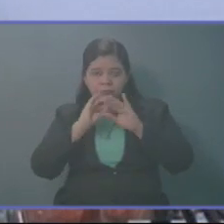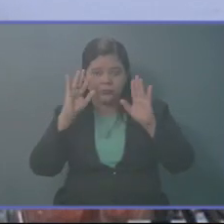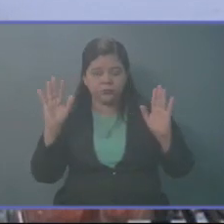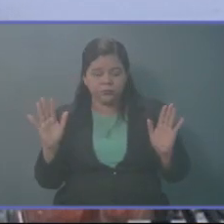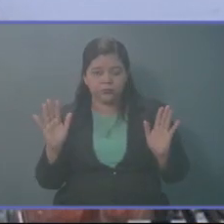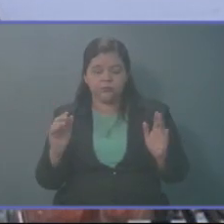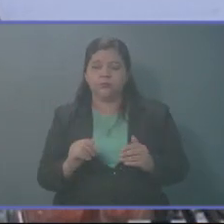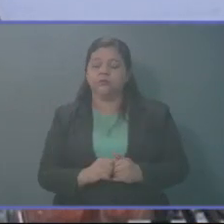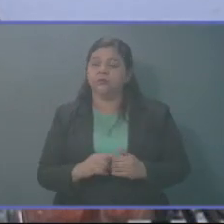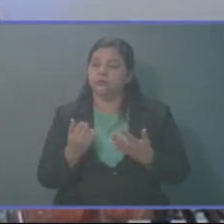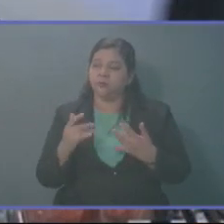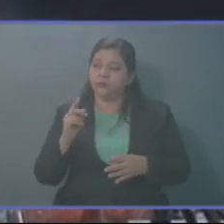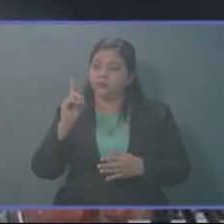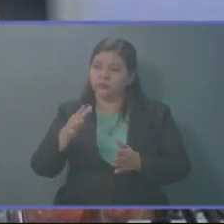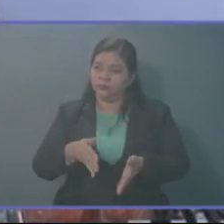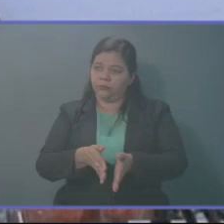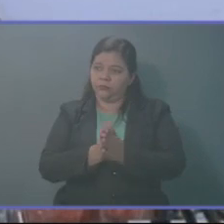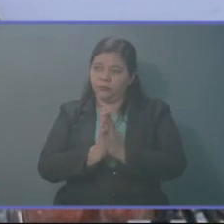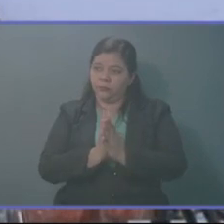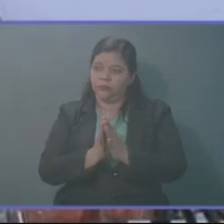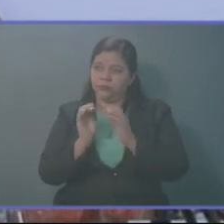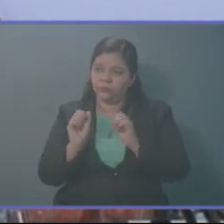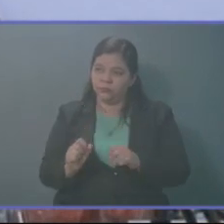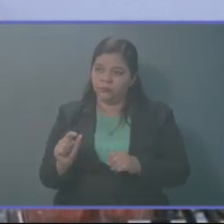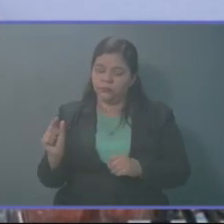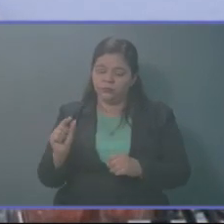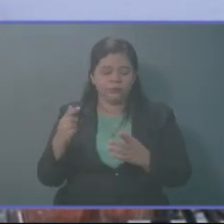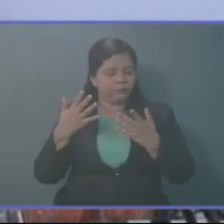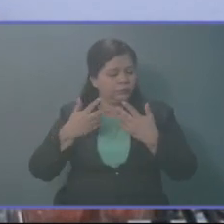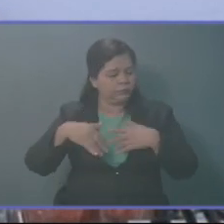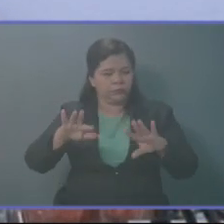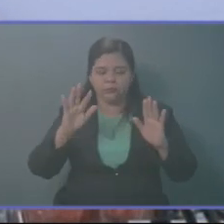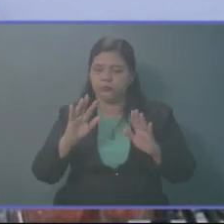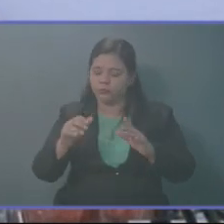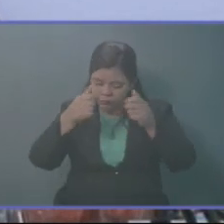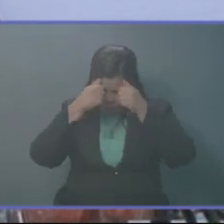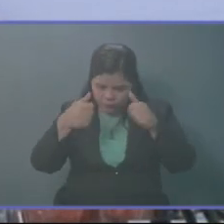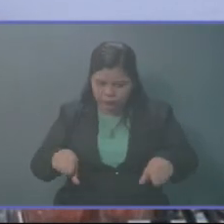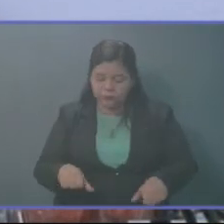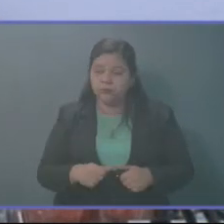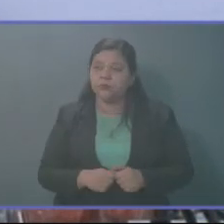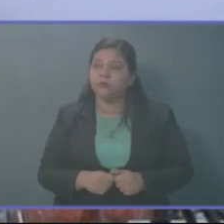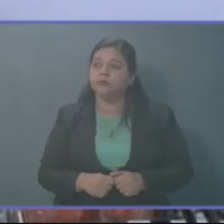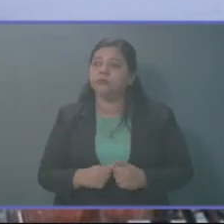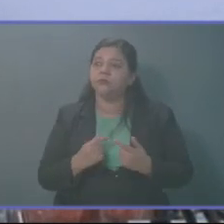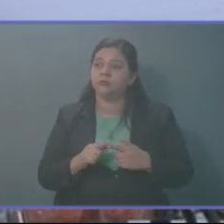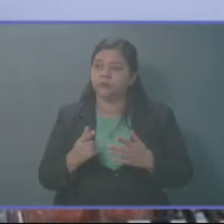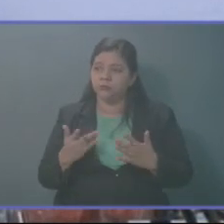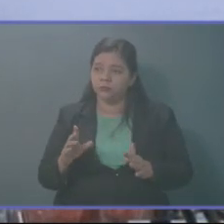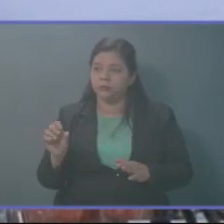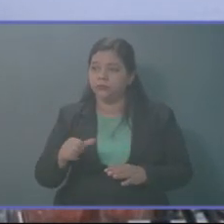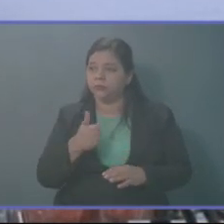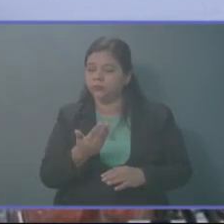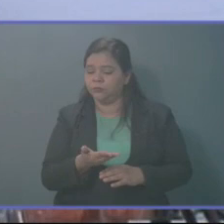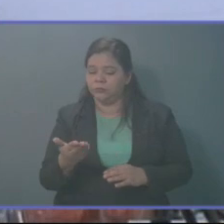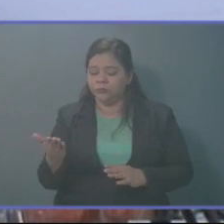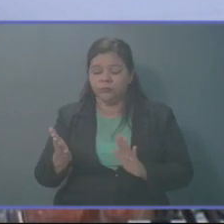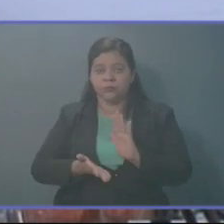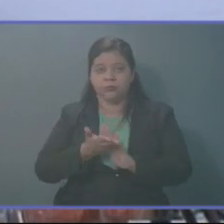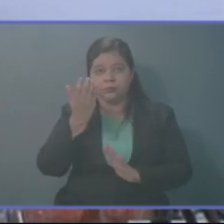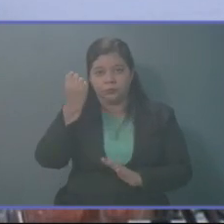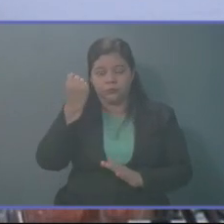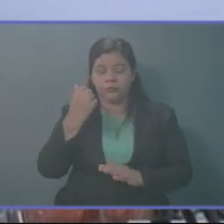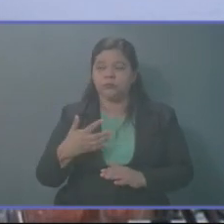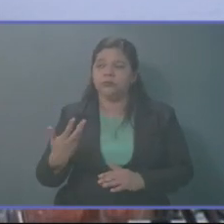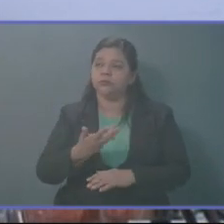hacer una solicitud sea automática la aprobación, que sería la otra cosa importante que deberíamos